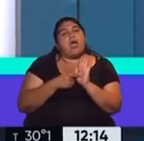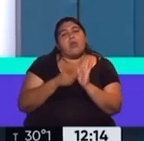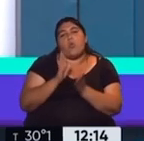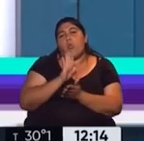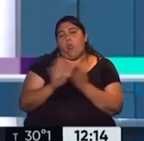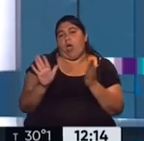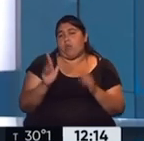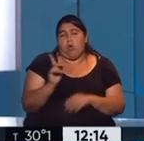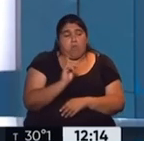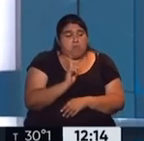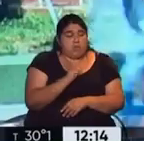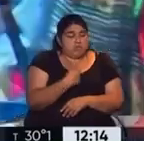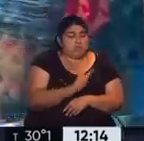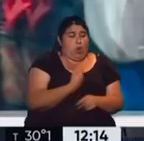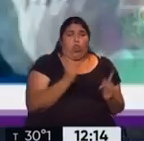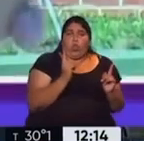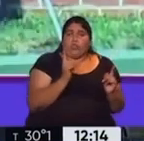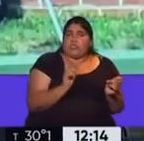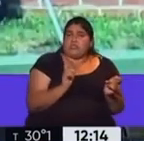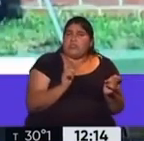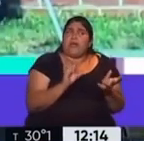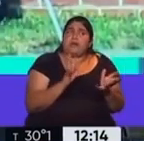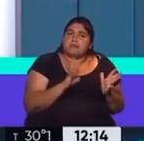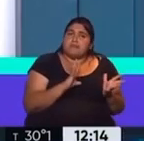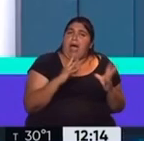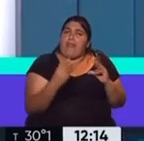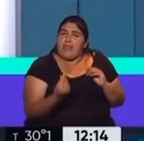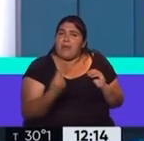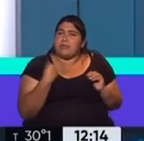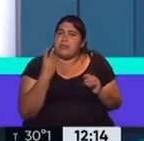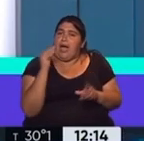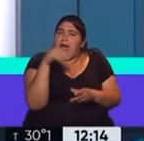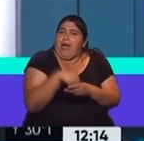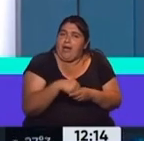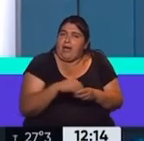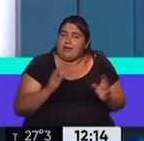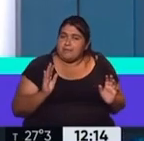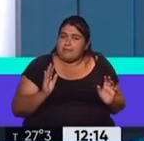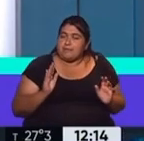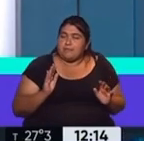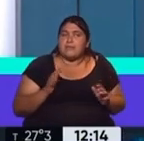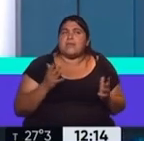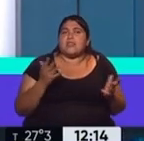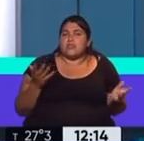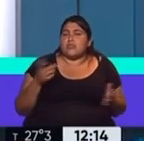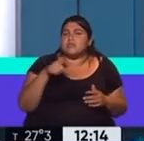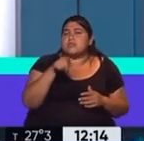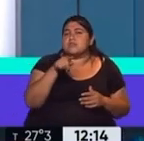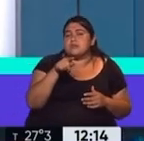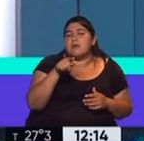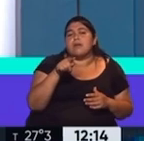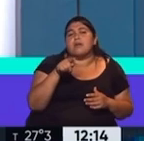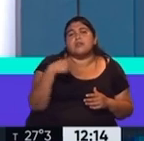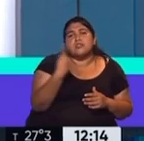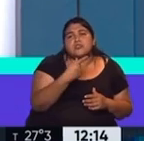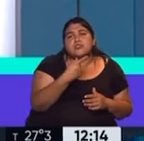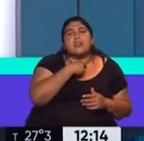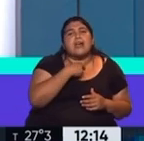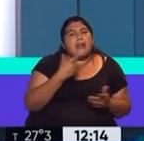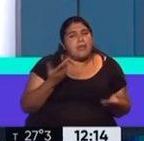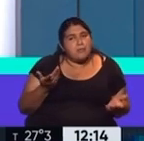los docentes los docentes este hay hay algo que nosotros lo que queremos es